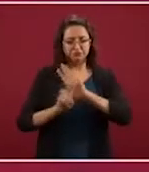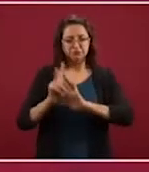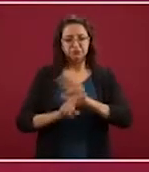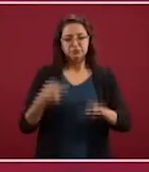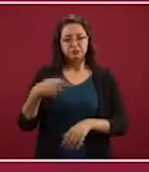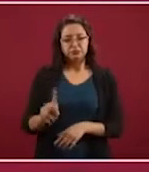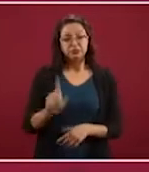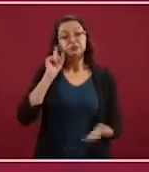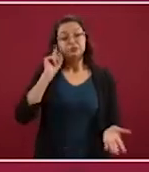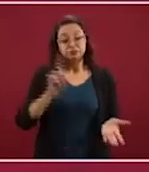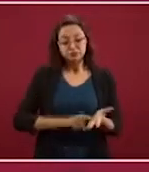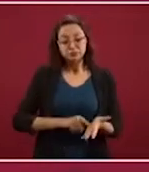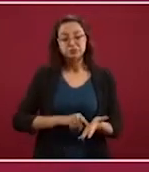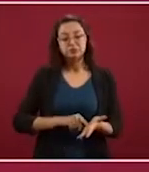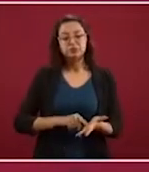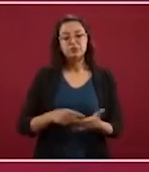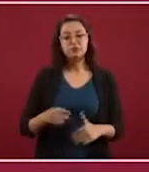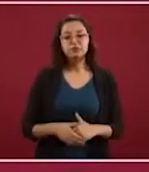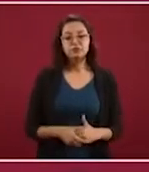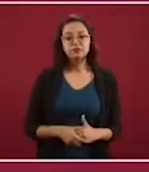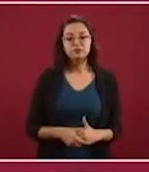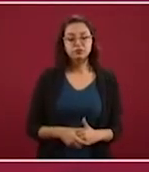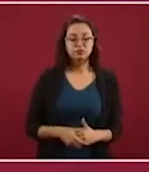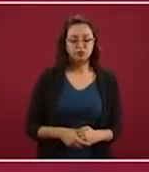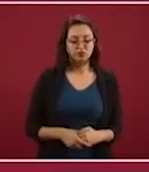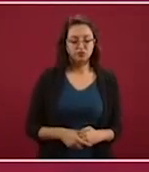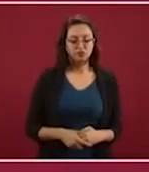que es una